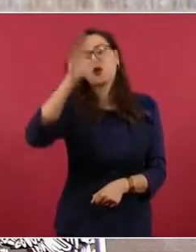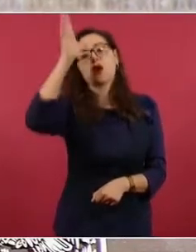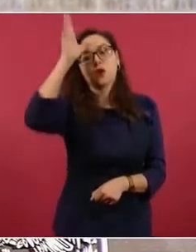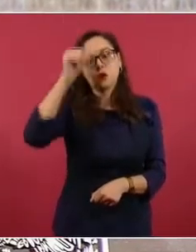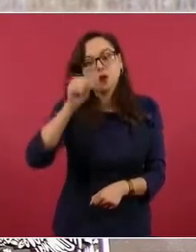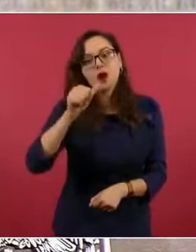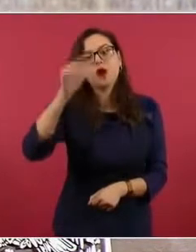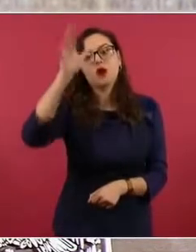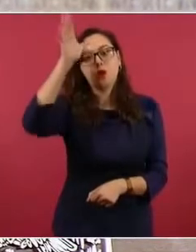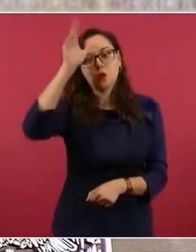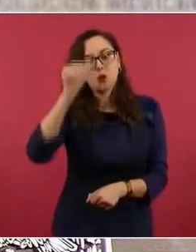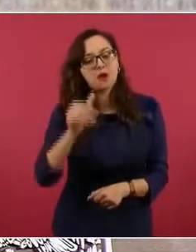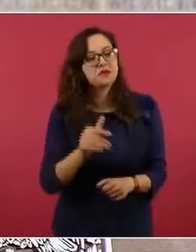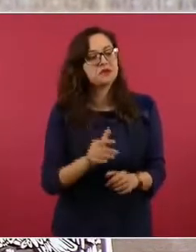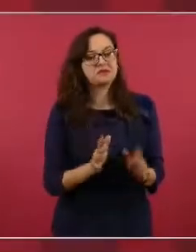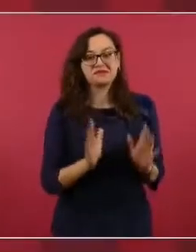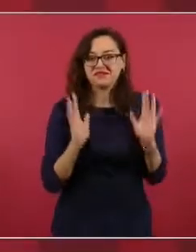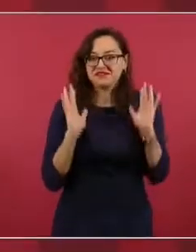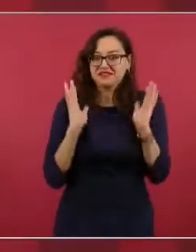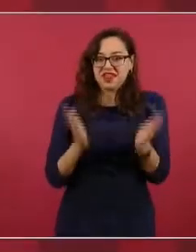Luego voy a Washington,